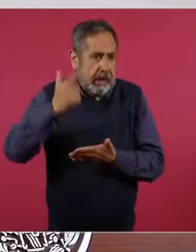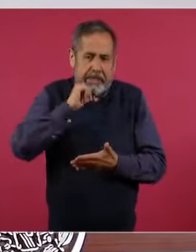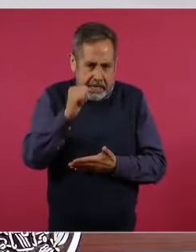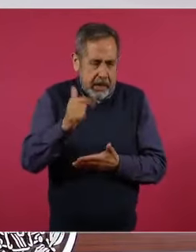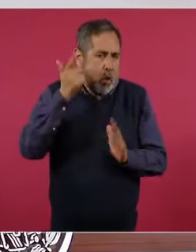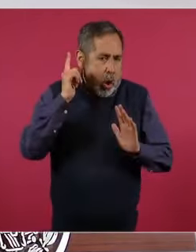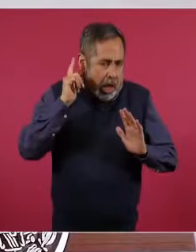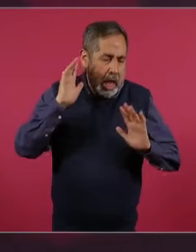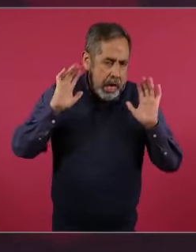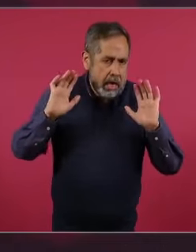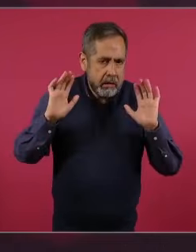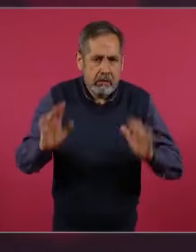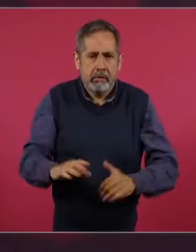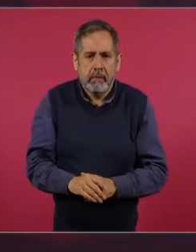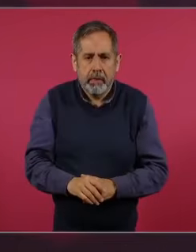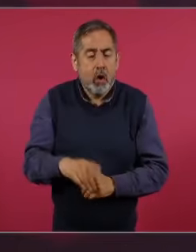y